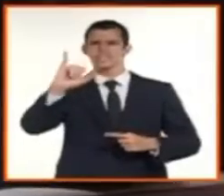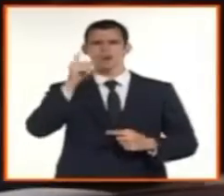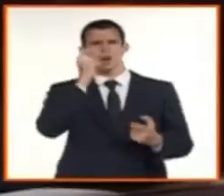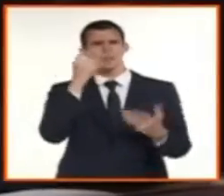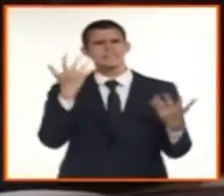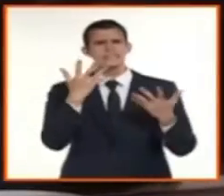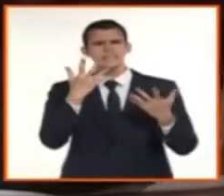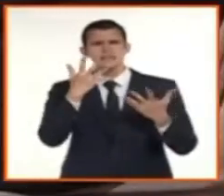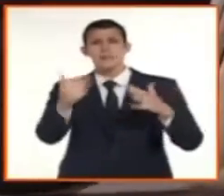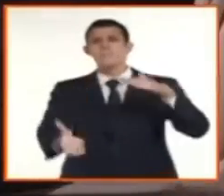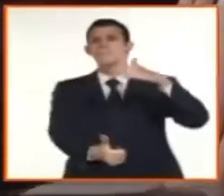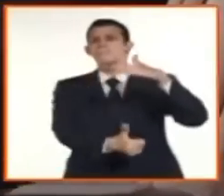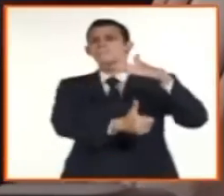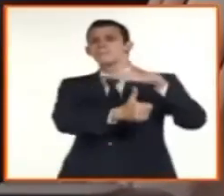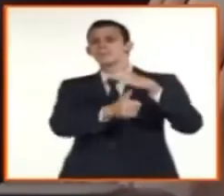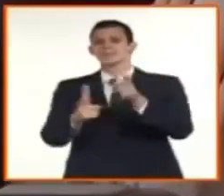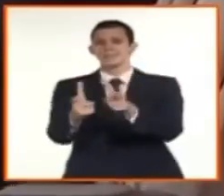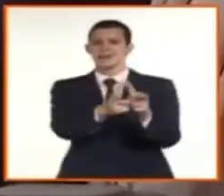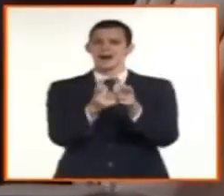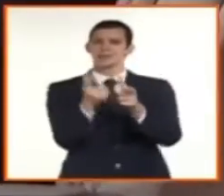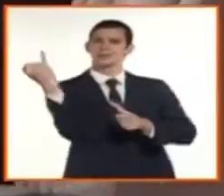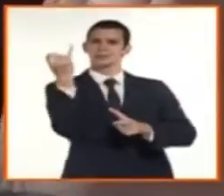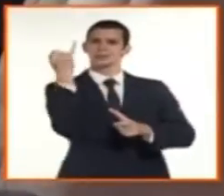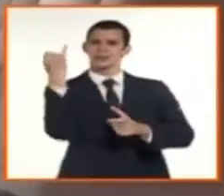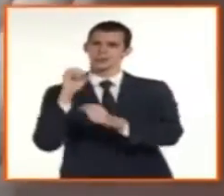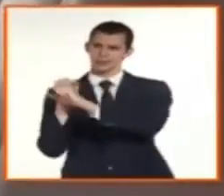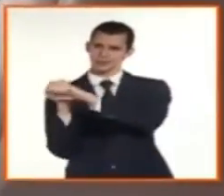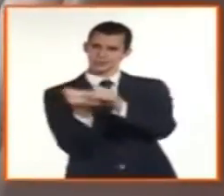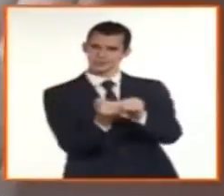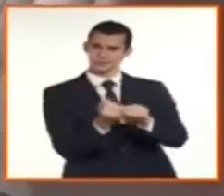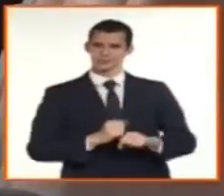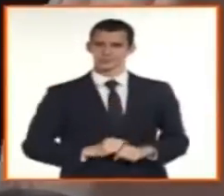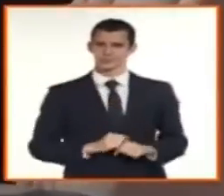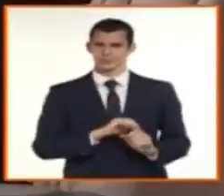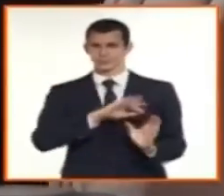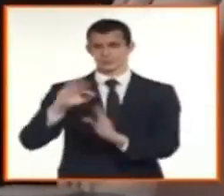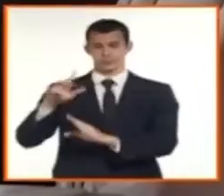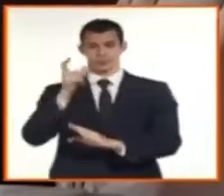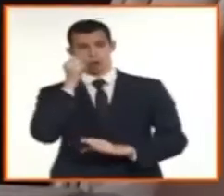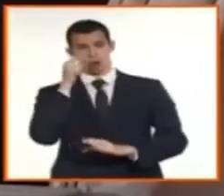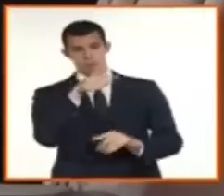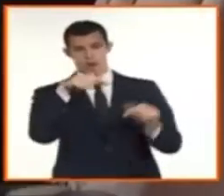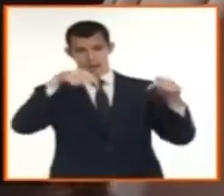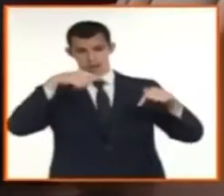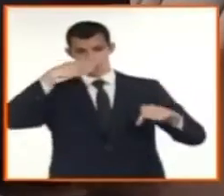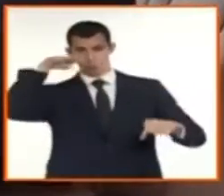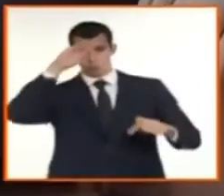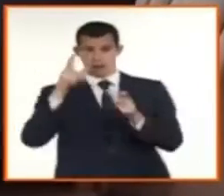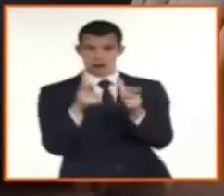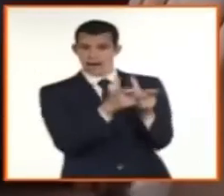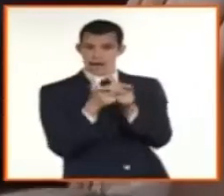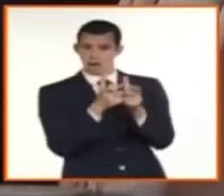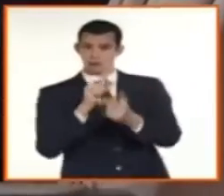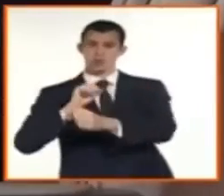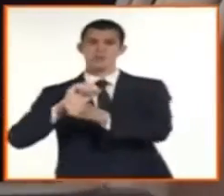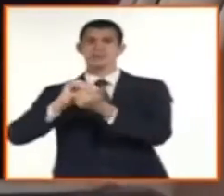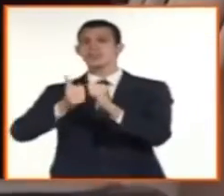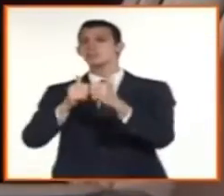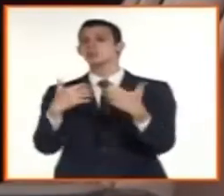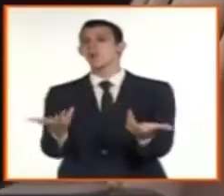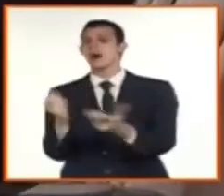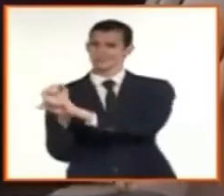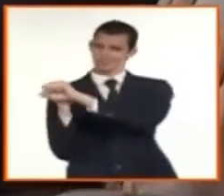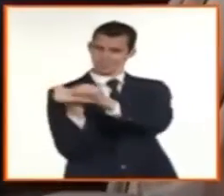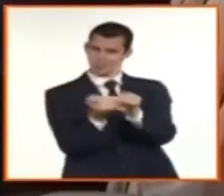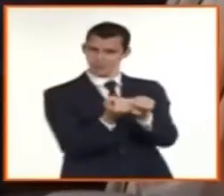a elementos importantes más reinaldo fraccari de lo que tiene que ser la estrategia hacia los próximos hacia los próximos años no de los asuntos a los que